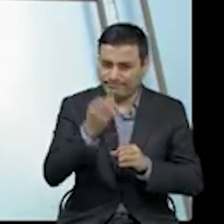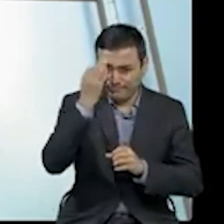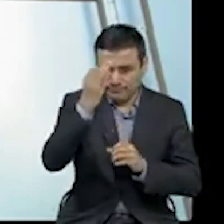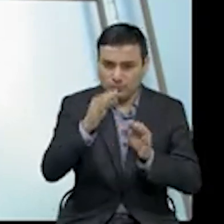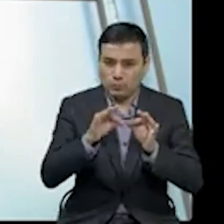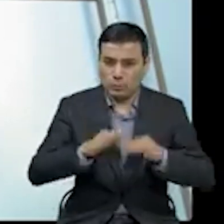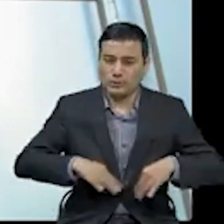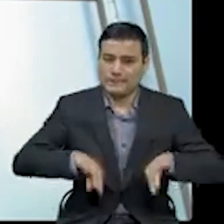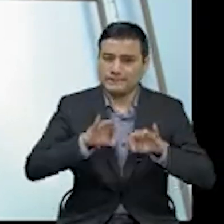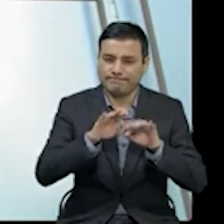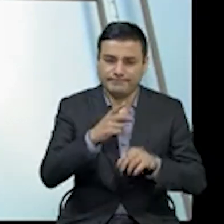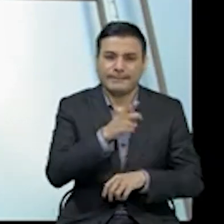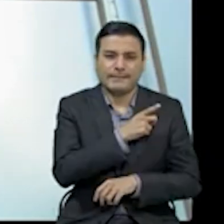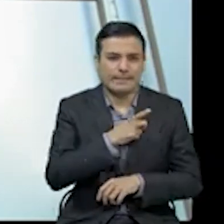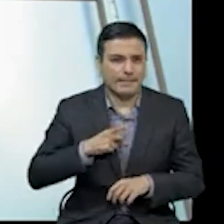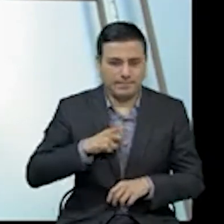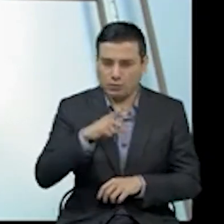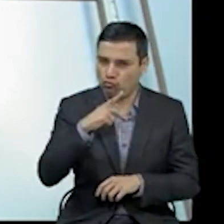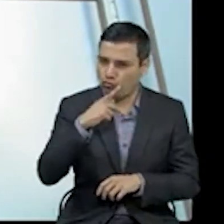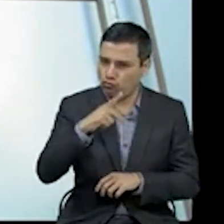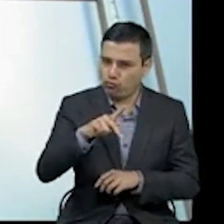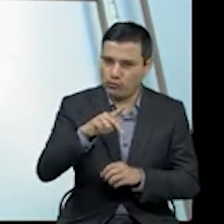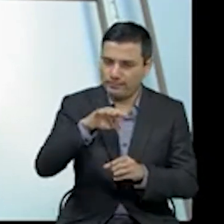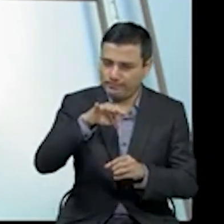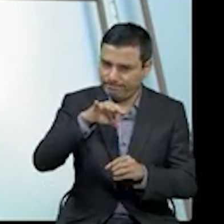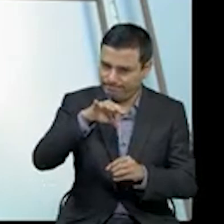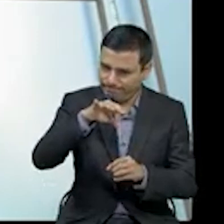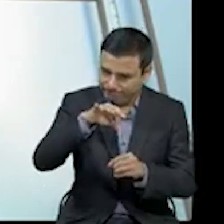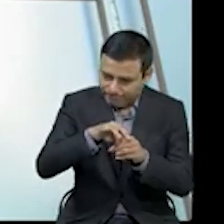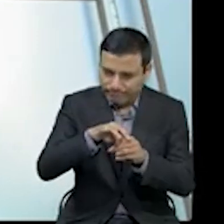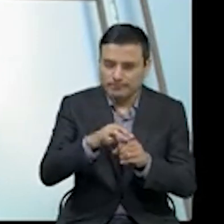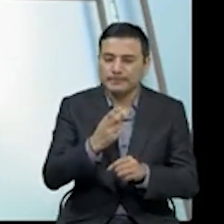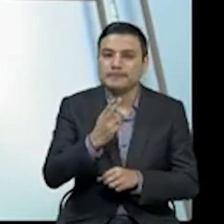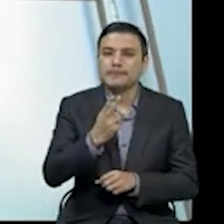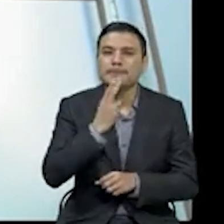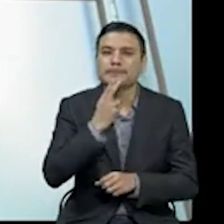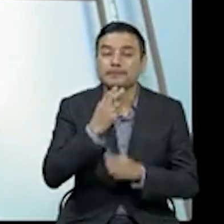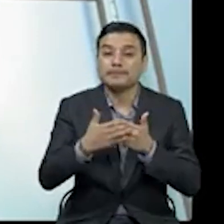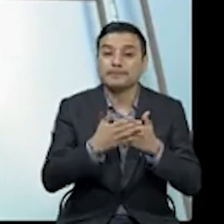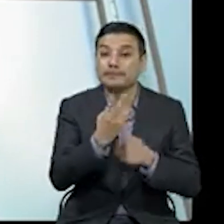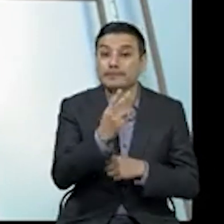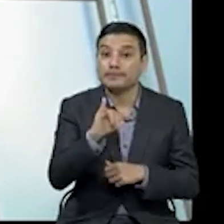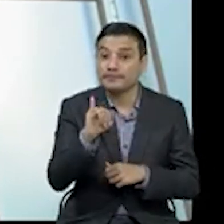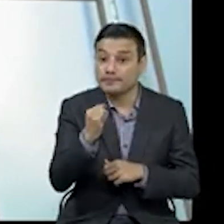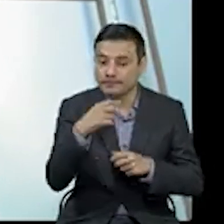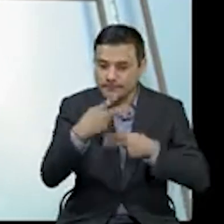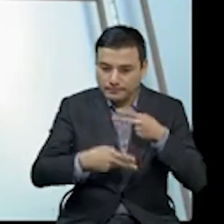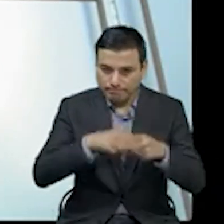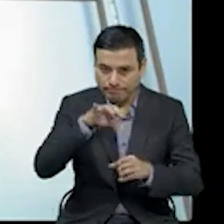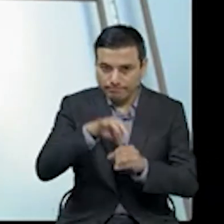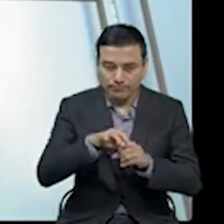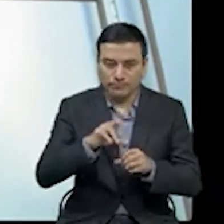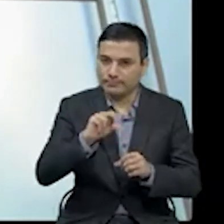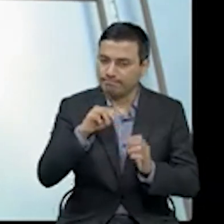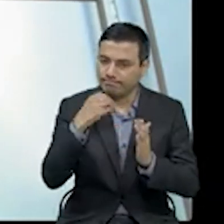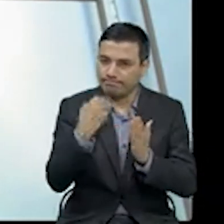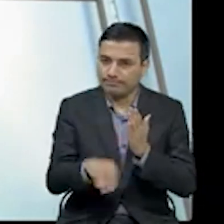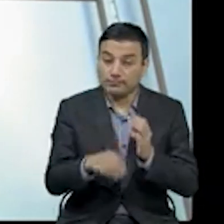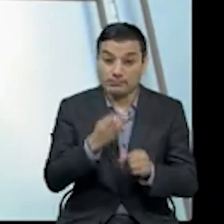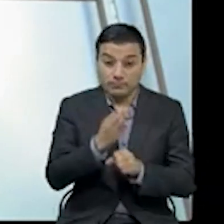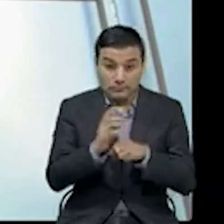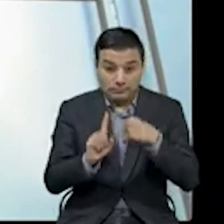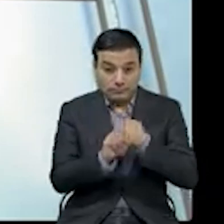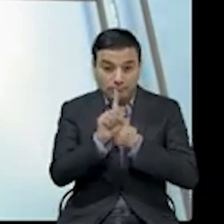y tenemos que ejercer nuestro voto. Nadie falta a votar el 2 de junio, y no tengan duda que problemas como los que hoy se están